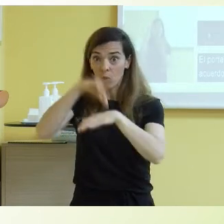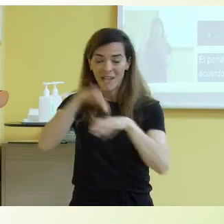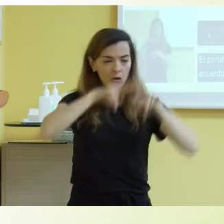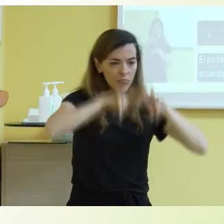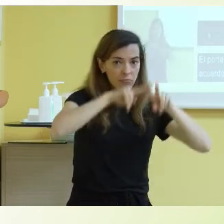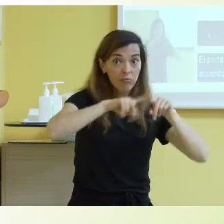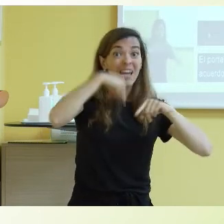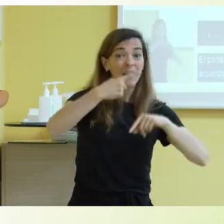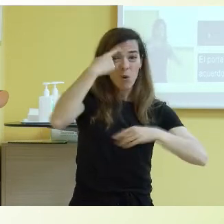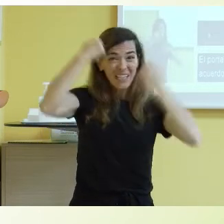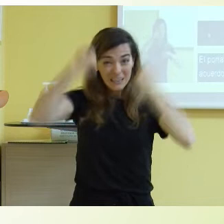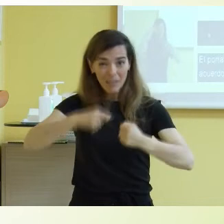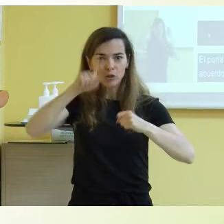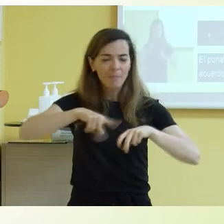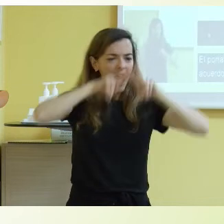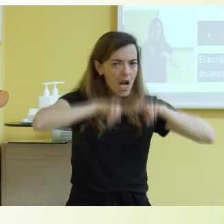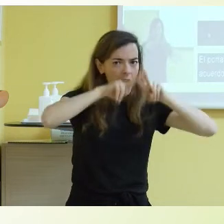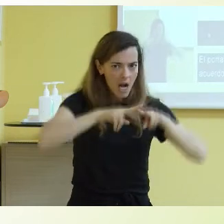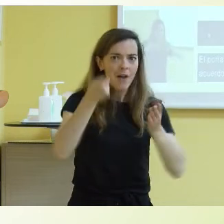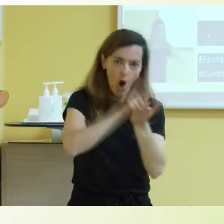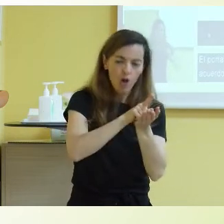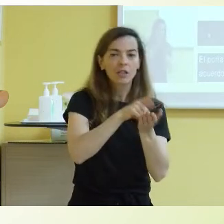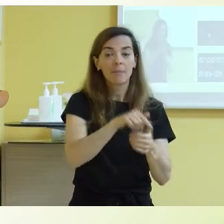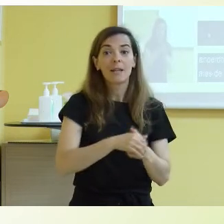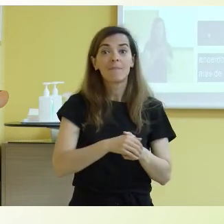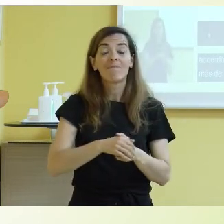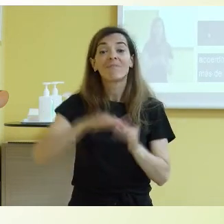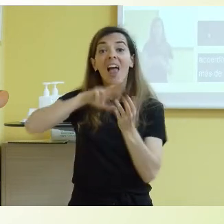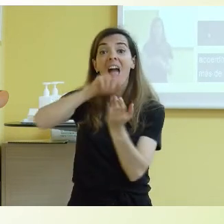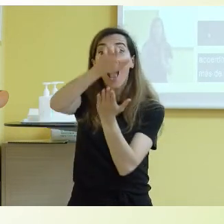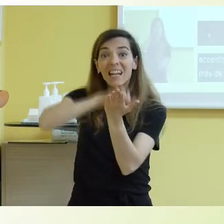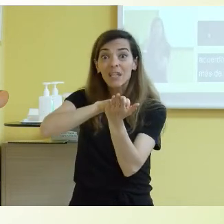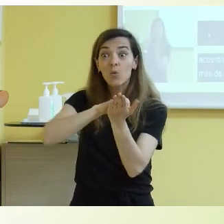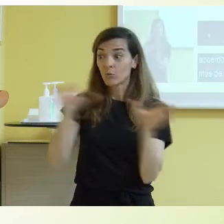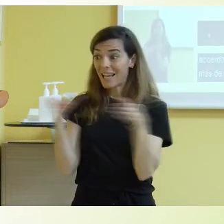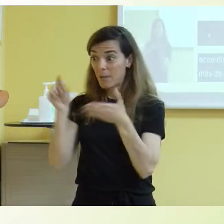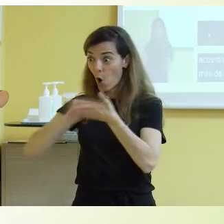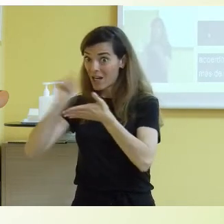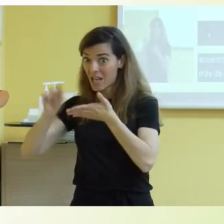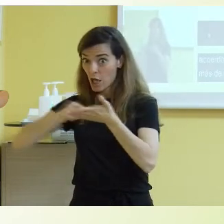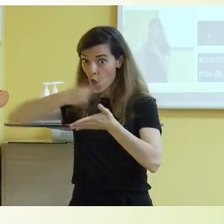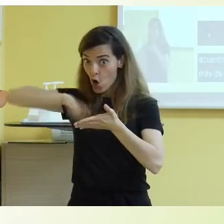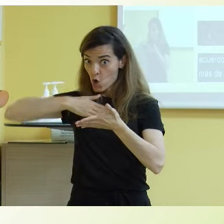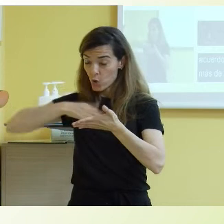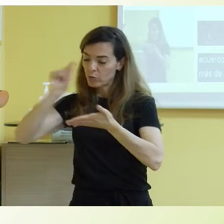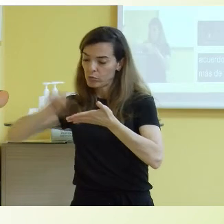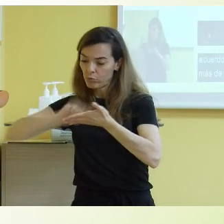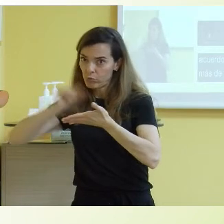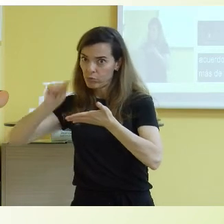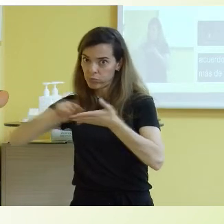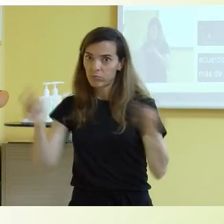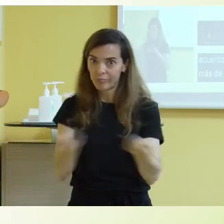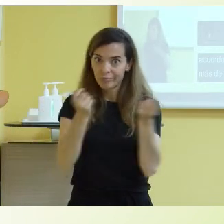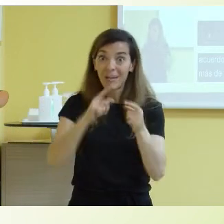por expertos en la enfermedad, a un inventario de artículos elaborados por el equipo redactor de Orphanet o publicados por